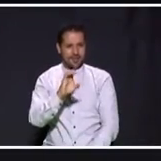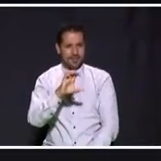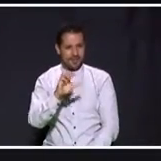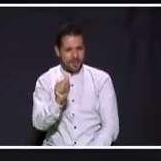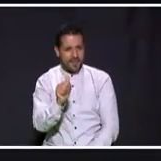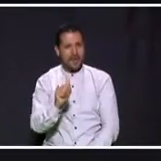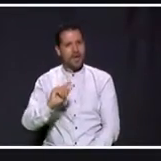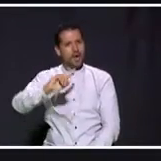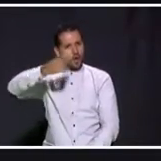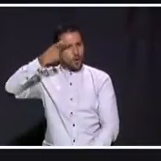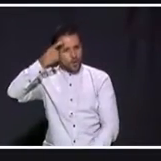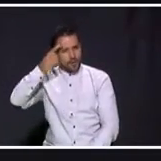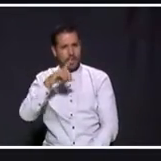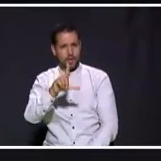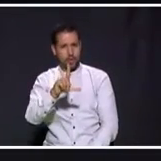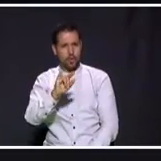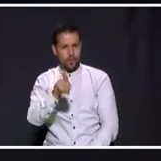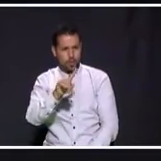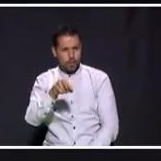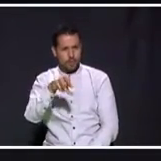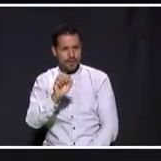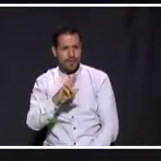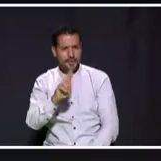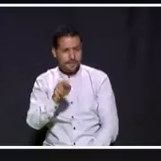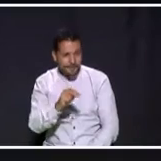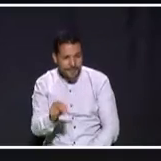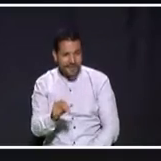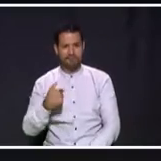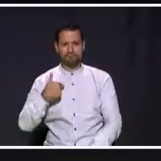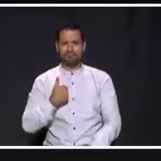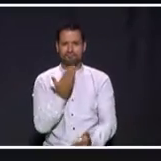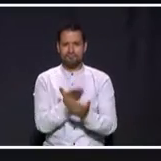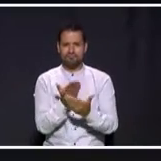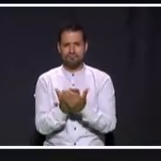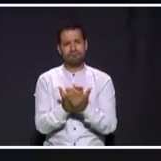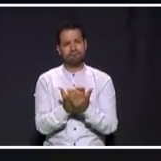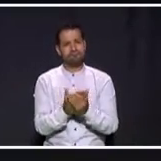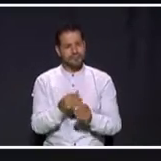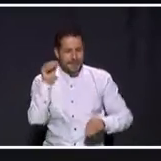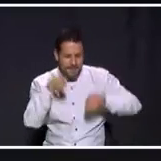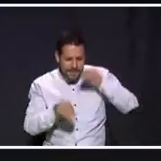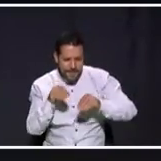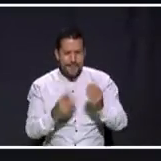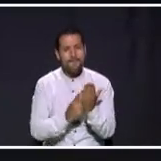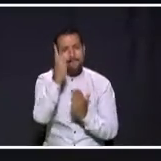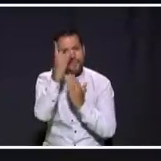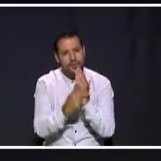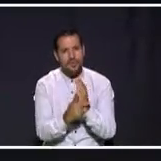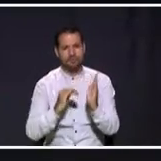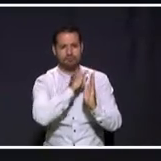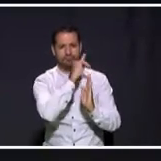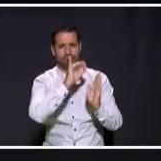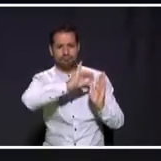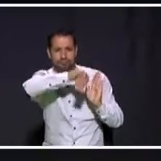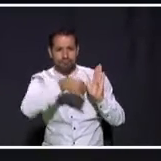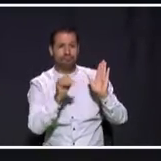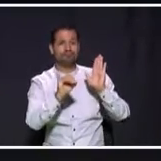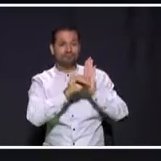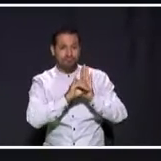tuve la oportunidad de participar directamente en el desarrollo de ituango en el desarrollo de importantes obras como el ferrocarril de antioquia